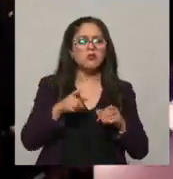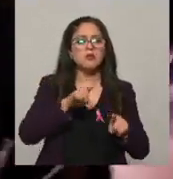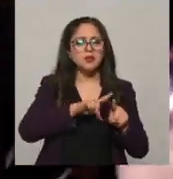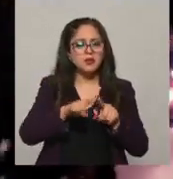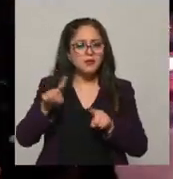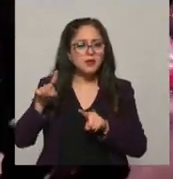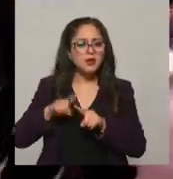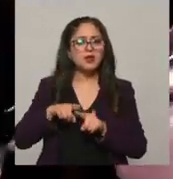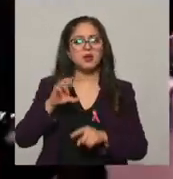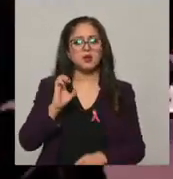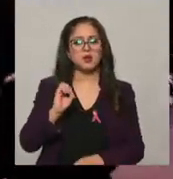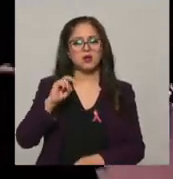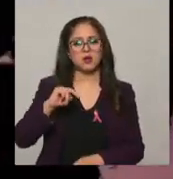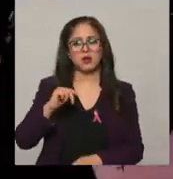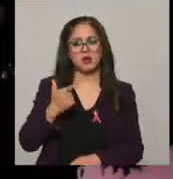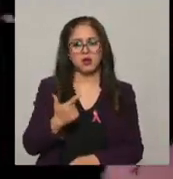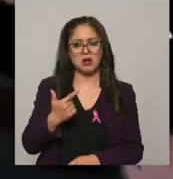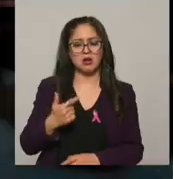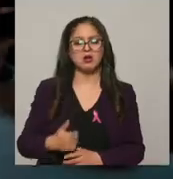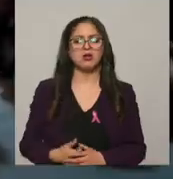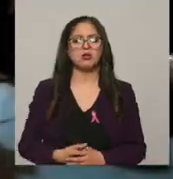las organizaciones